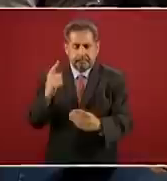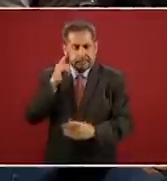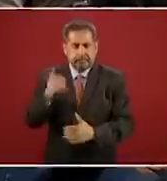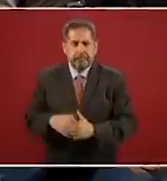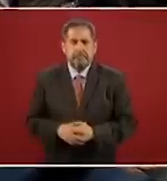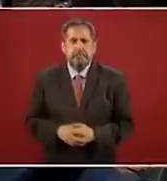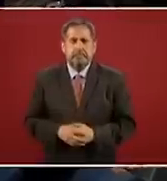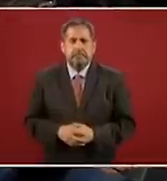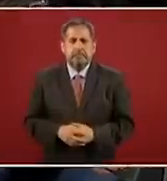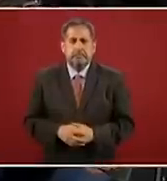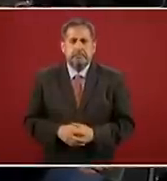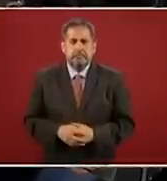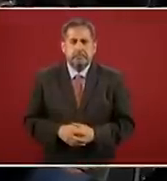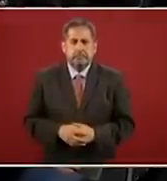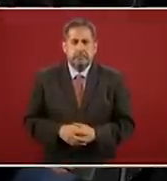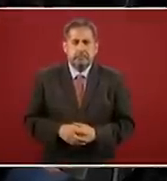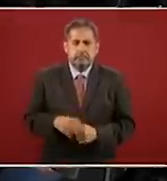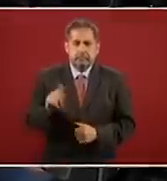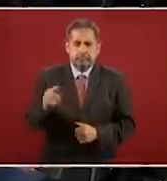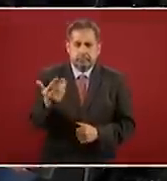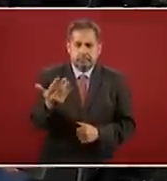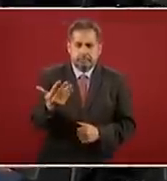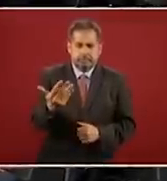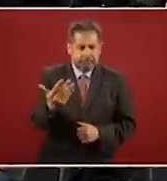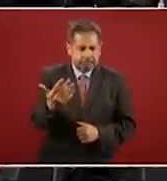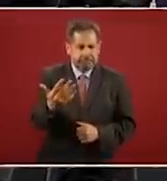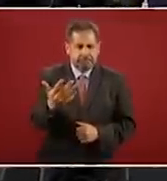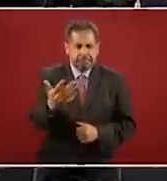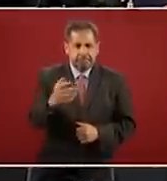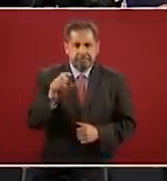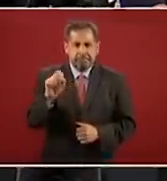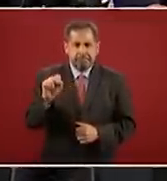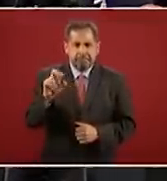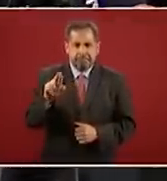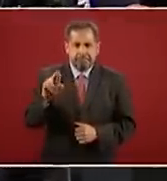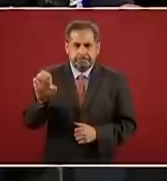Vamos a esperar a que la Secretaría de Relaciones Exteriores